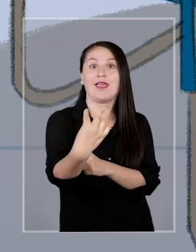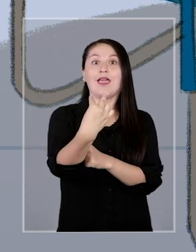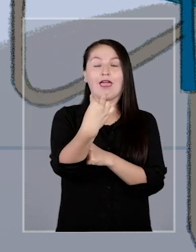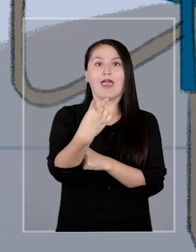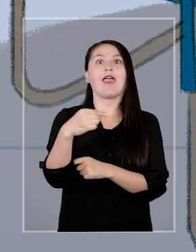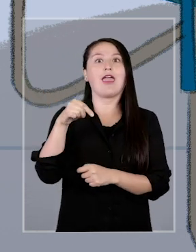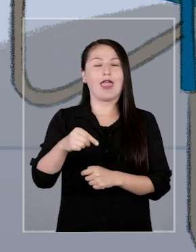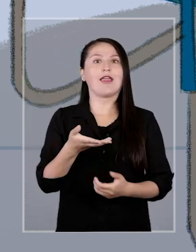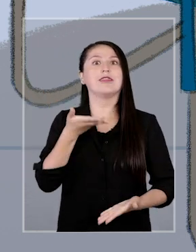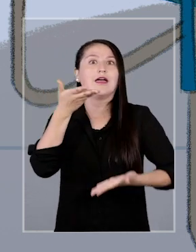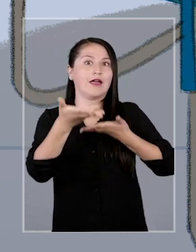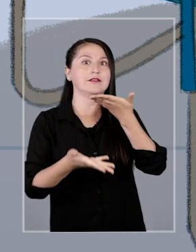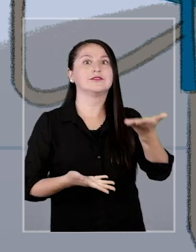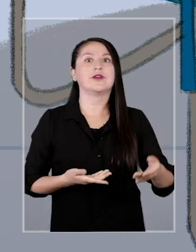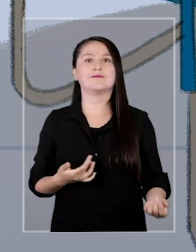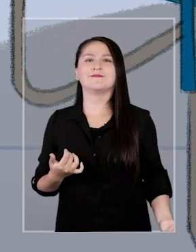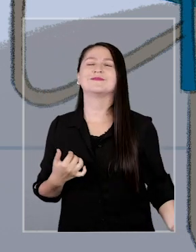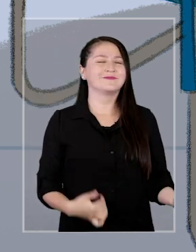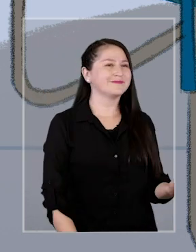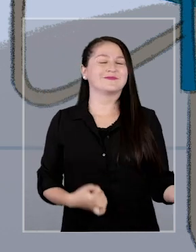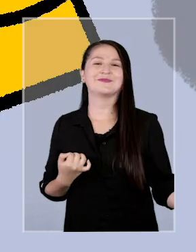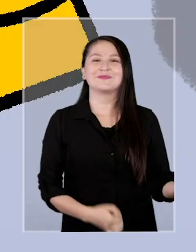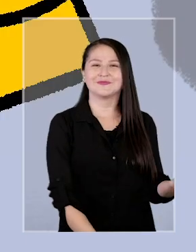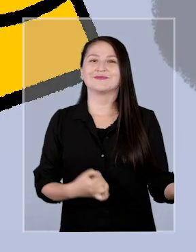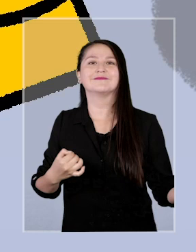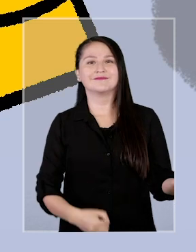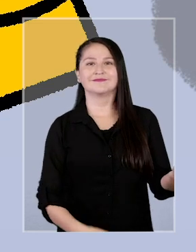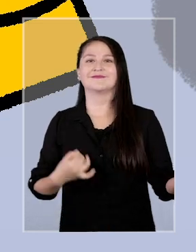niñas, escuchen esta parte.